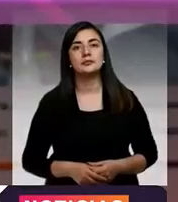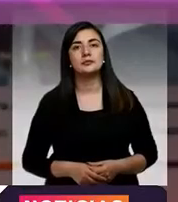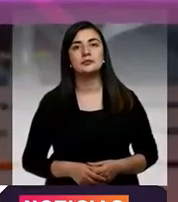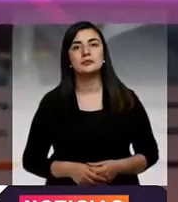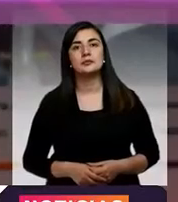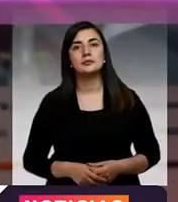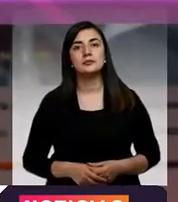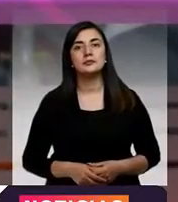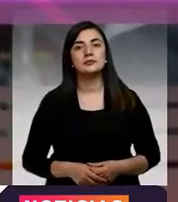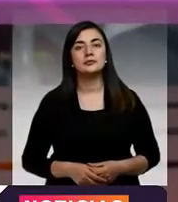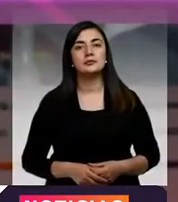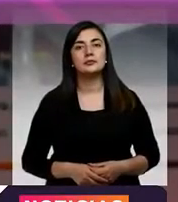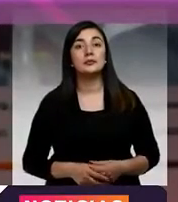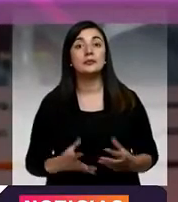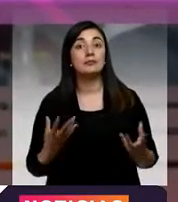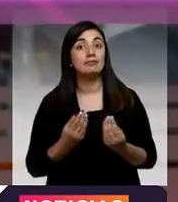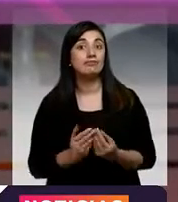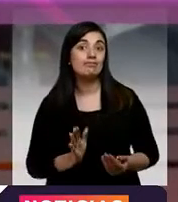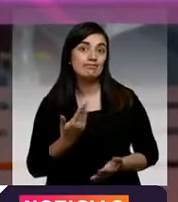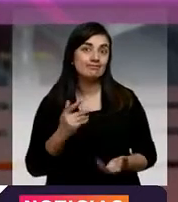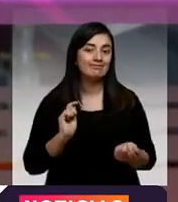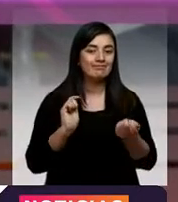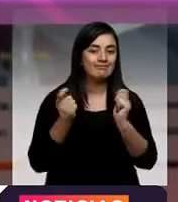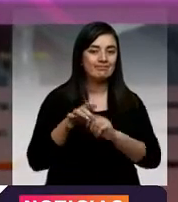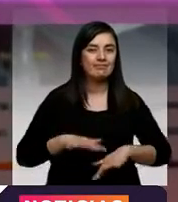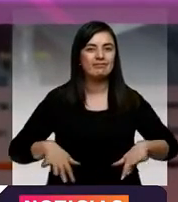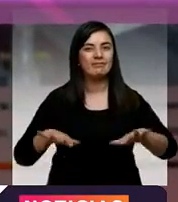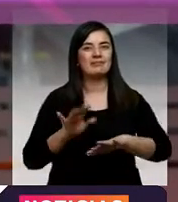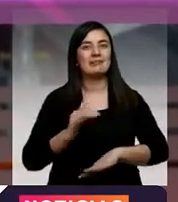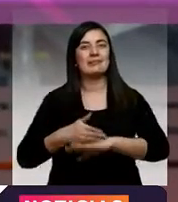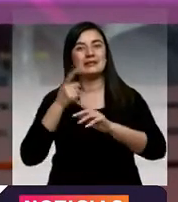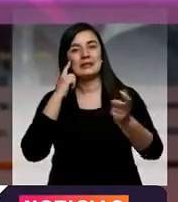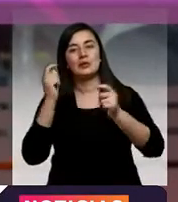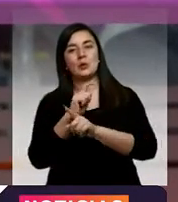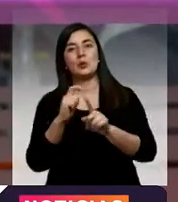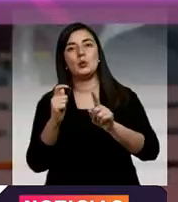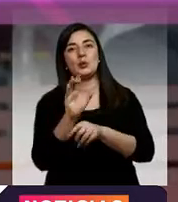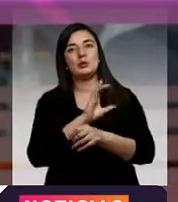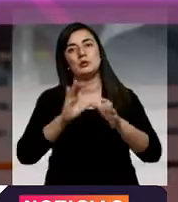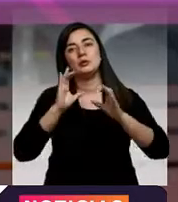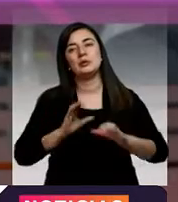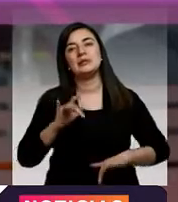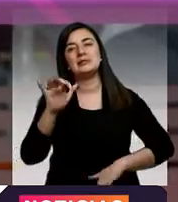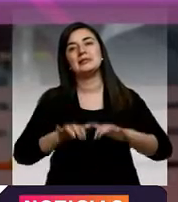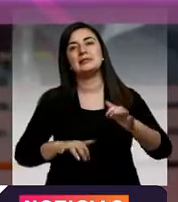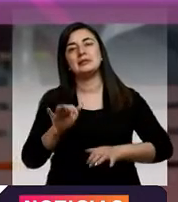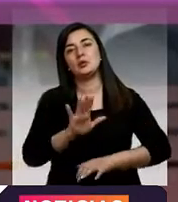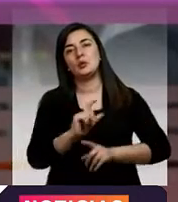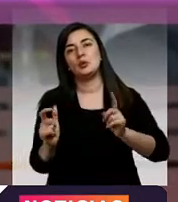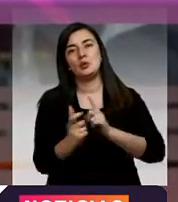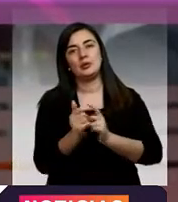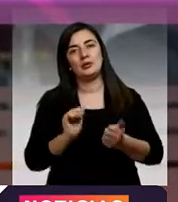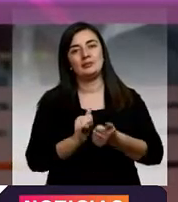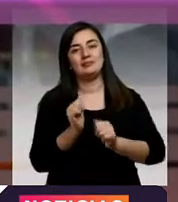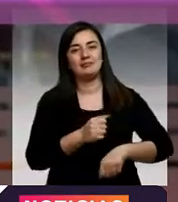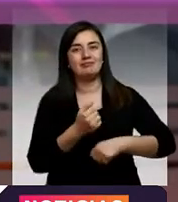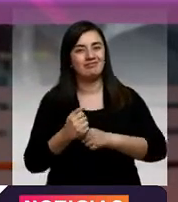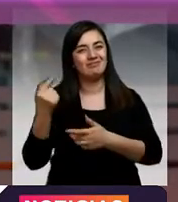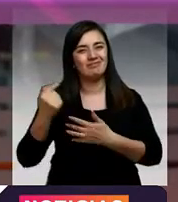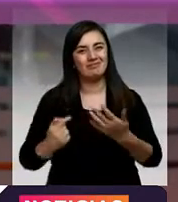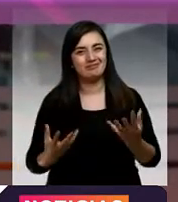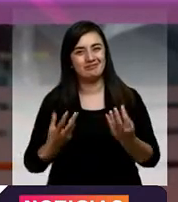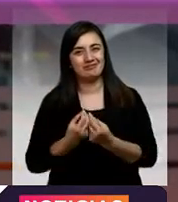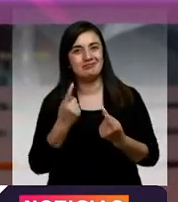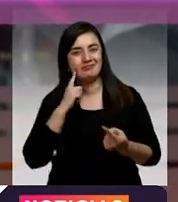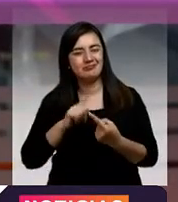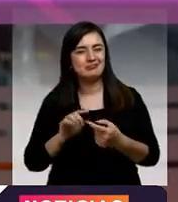Vamos a cambiar, es el nombre de la nueva estrategia de la Dirección de Cultura Ciudadana de la Secretaría de Cultura, Recreación y Deporte en